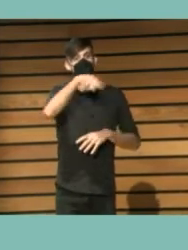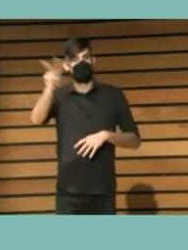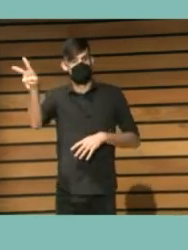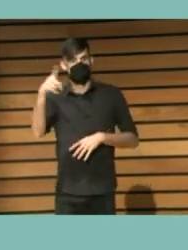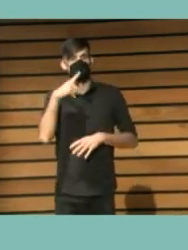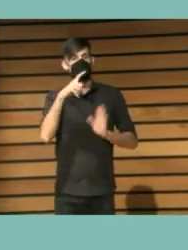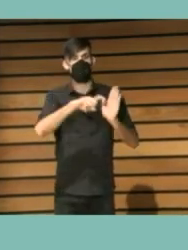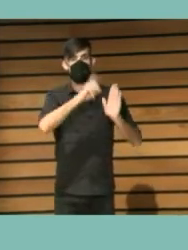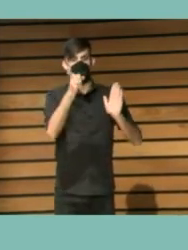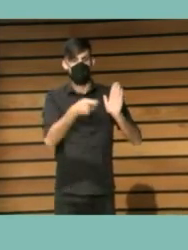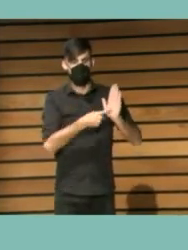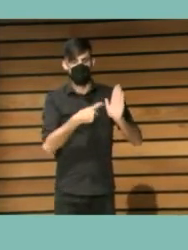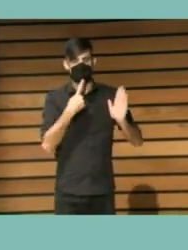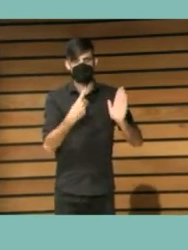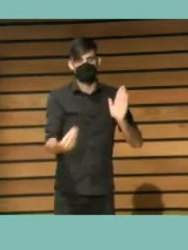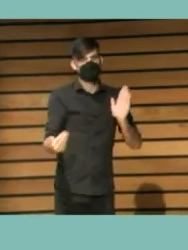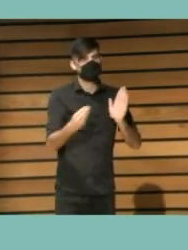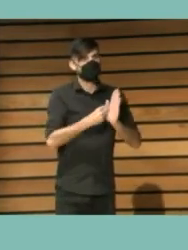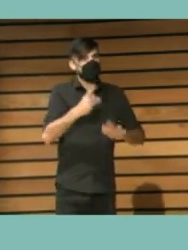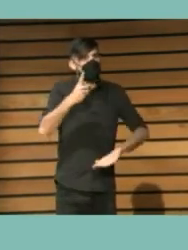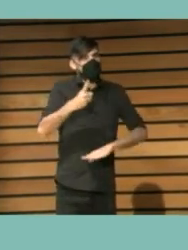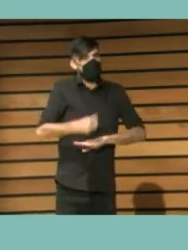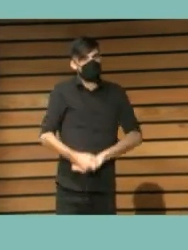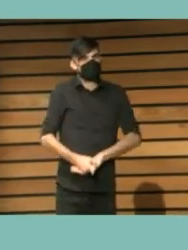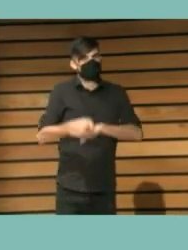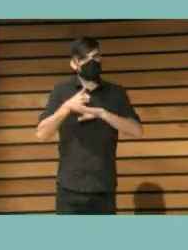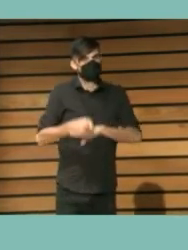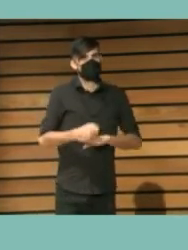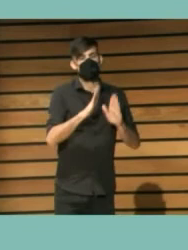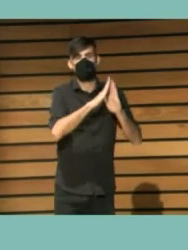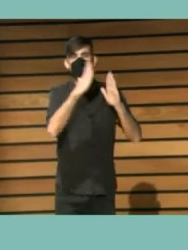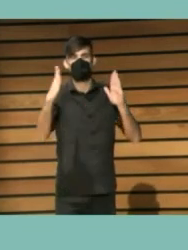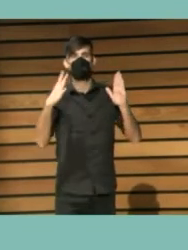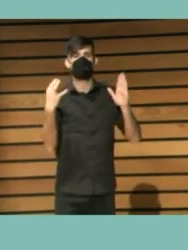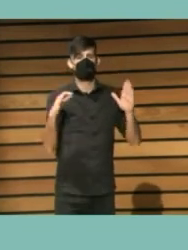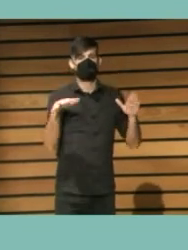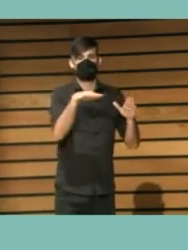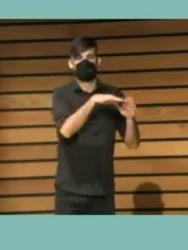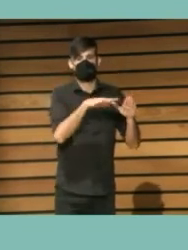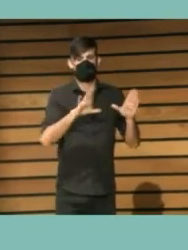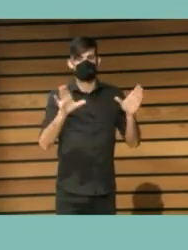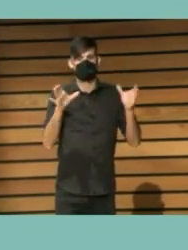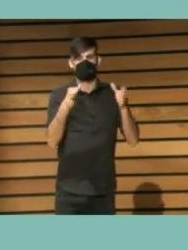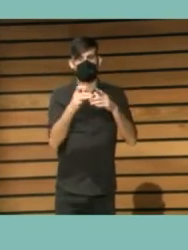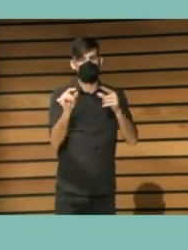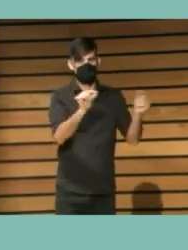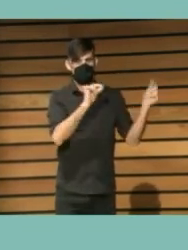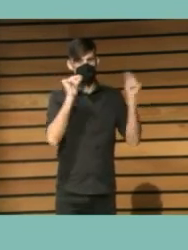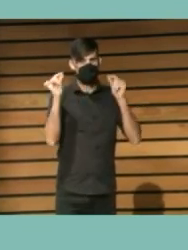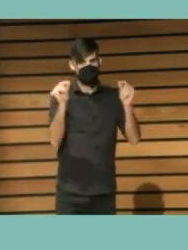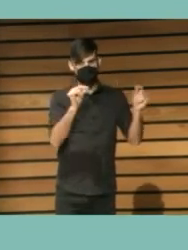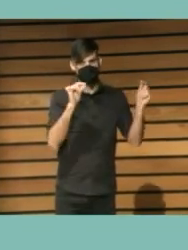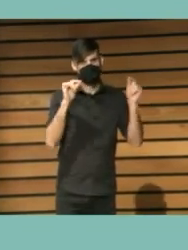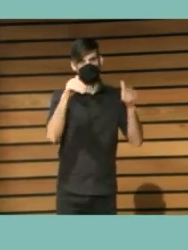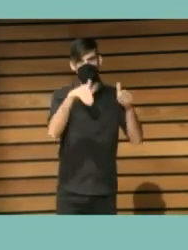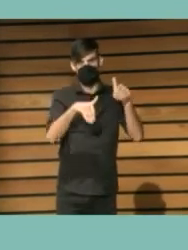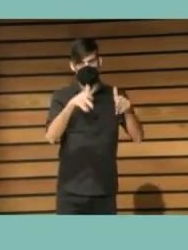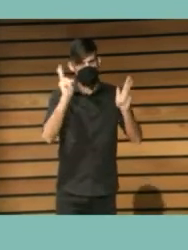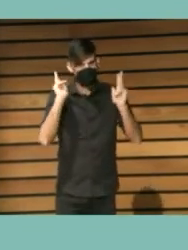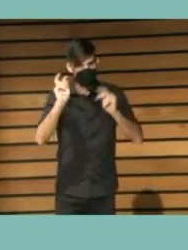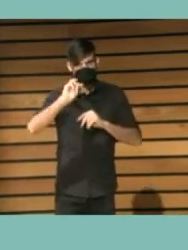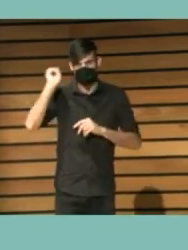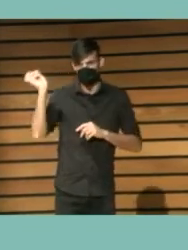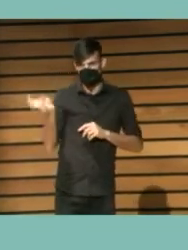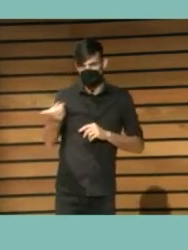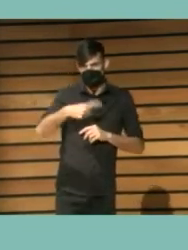que en las bibliotecas se generaran espacios de debate sobre democracia, etcétera, tal. O sea, ¿vosotros creéis que